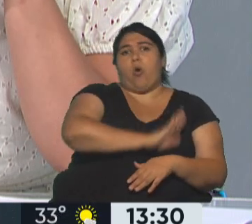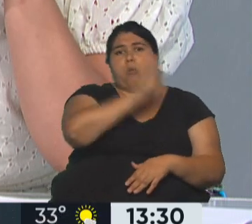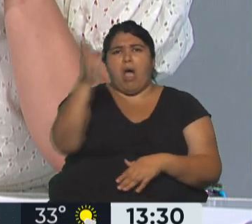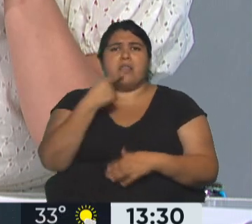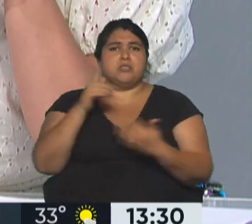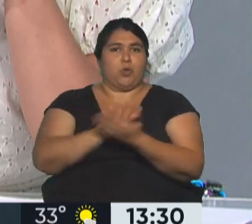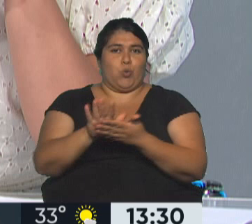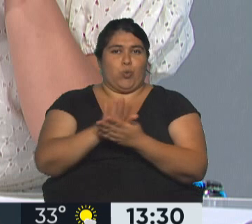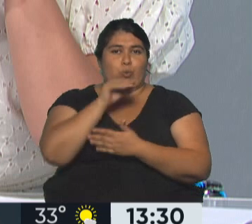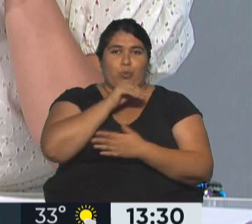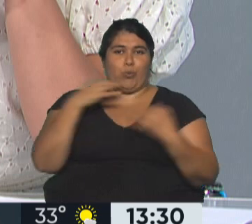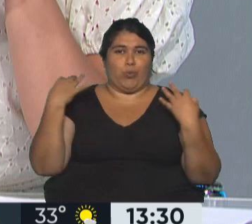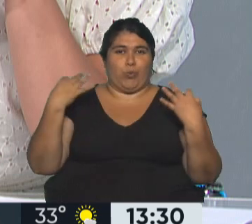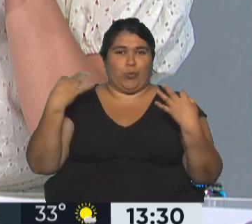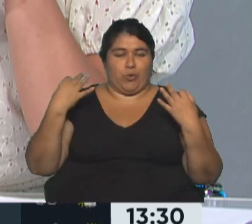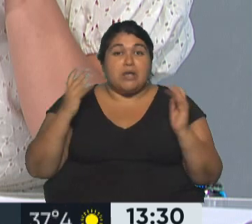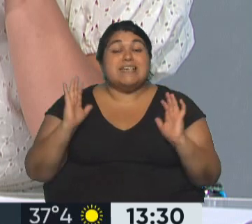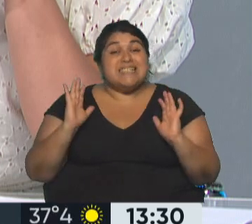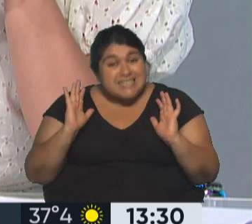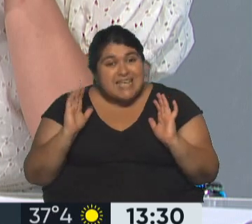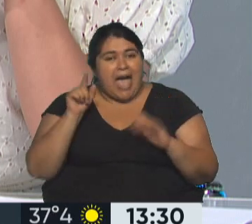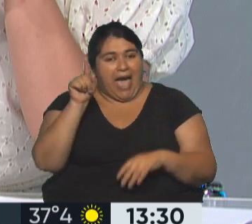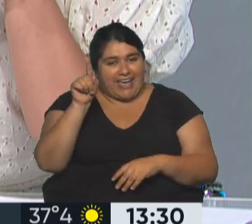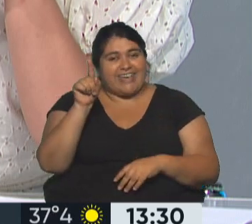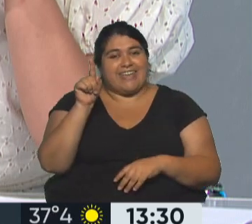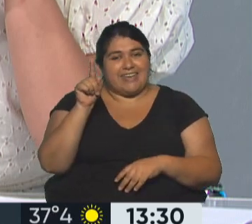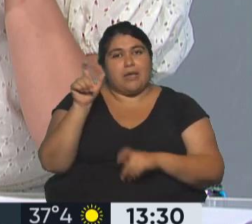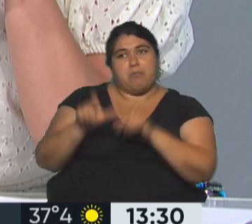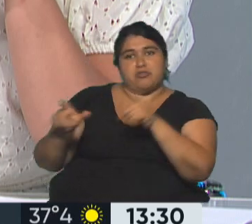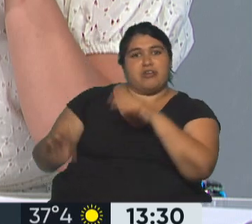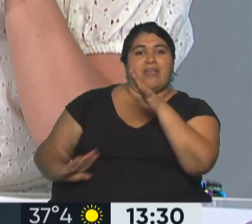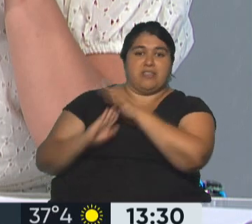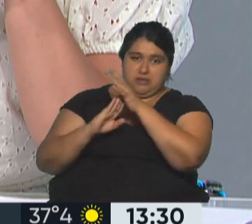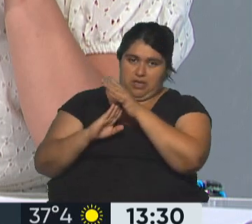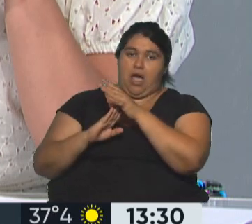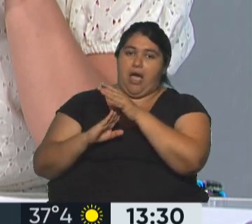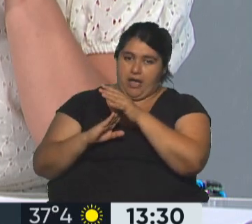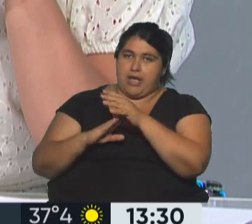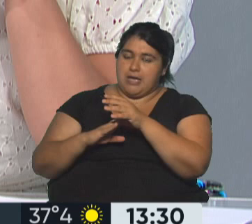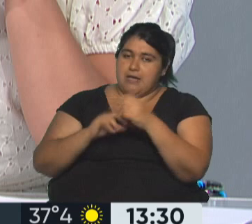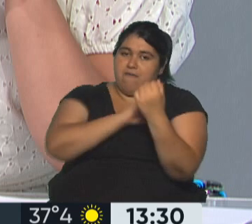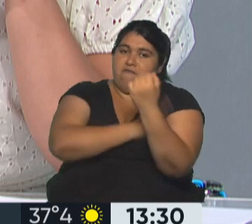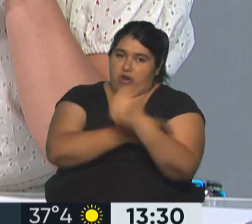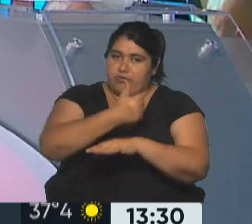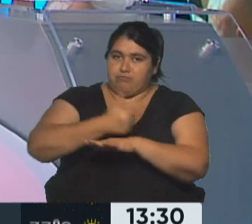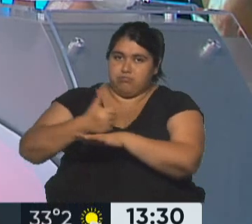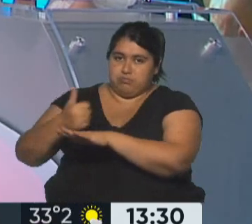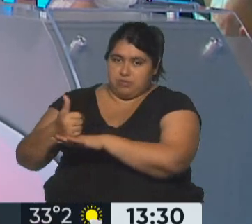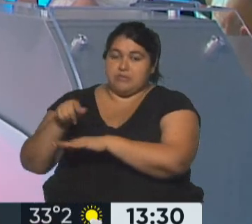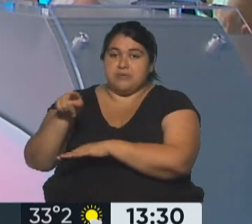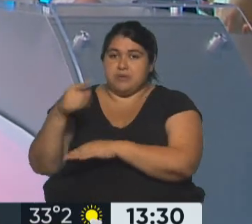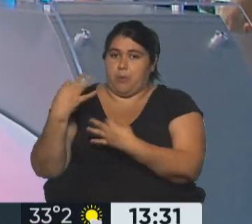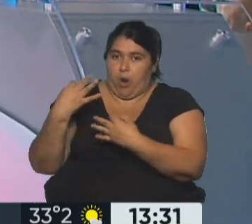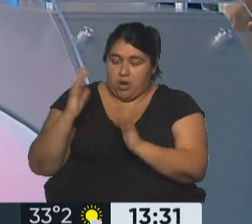todo solucionado. Claro que ahí los que dirigen son de vastos sectores sociales, la mujer de Frei,